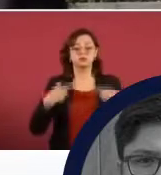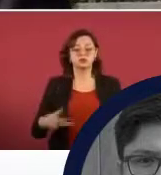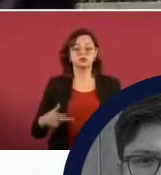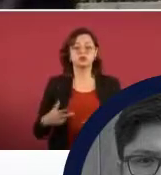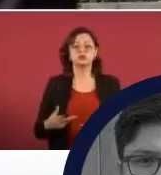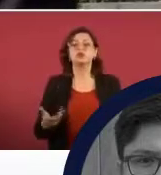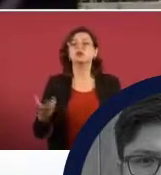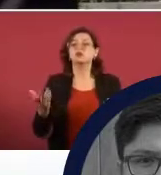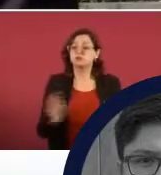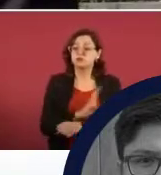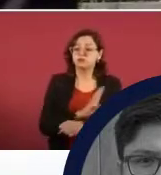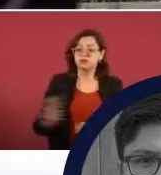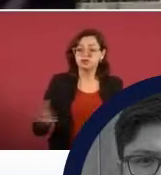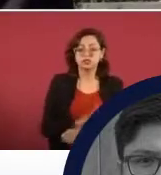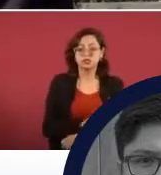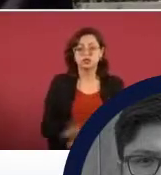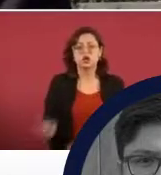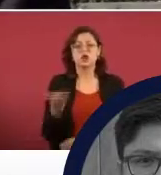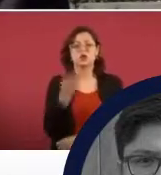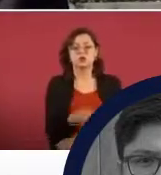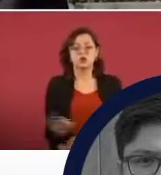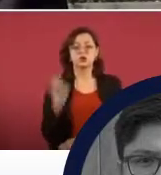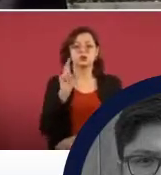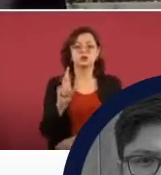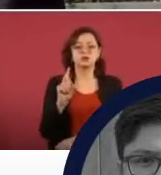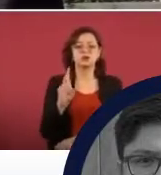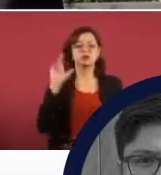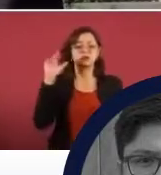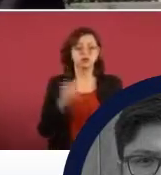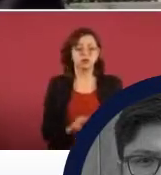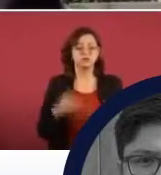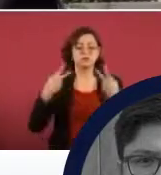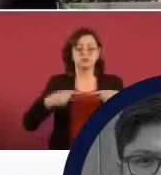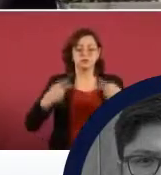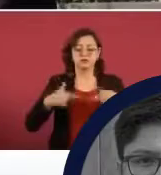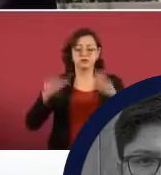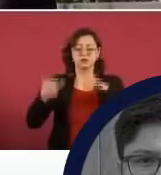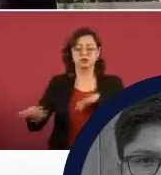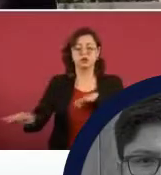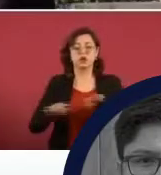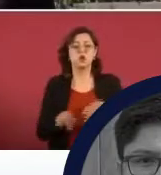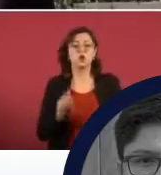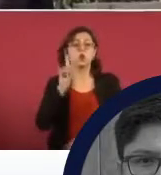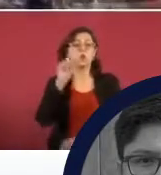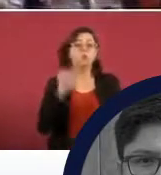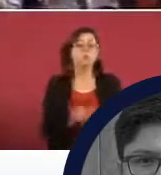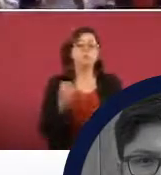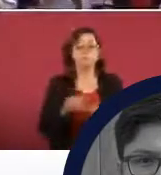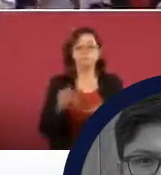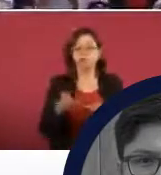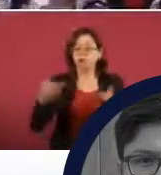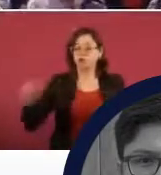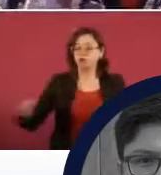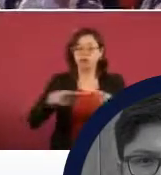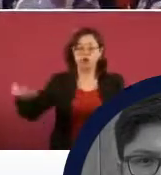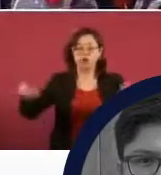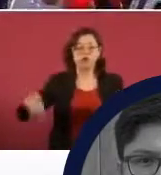Las cosas, los obstáculos claros vienen de de la falta de crecimiento